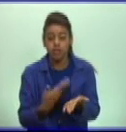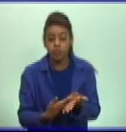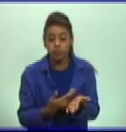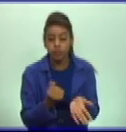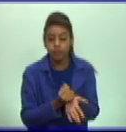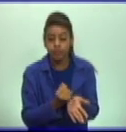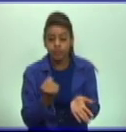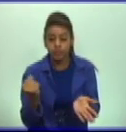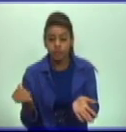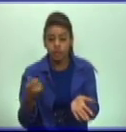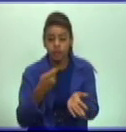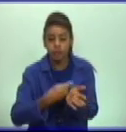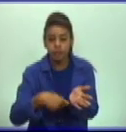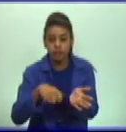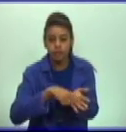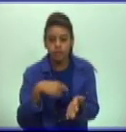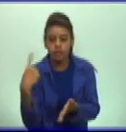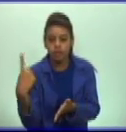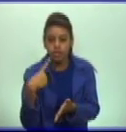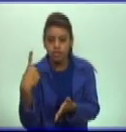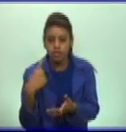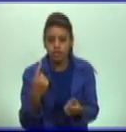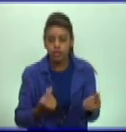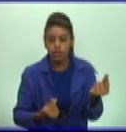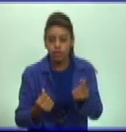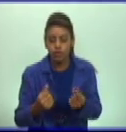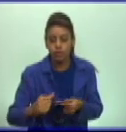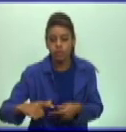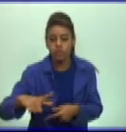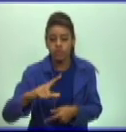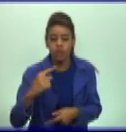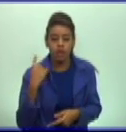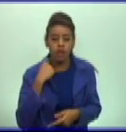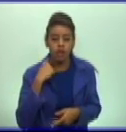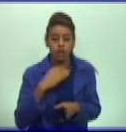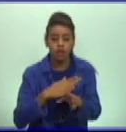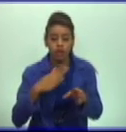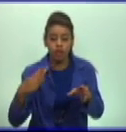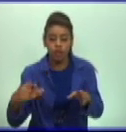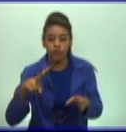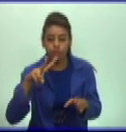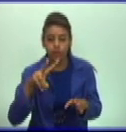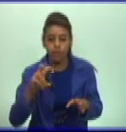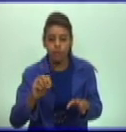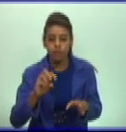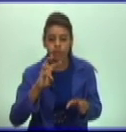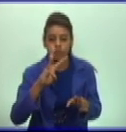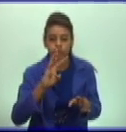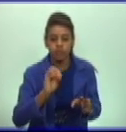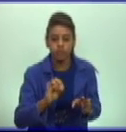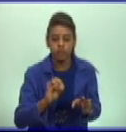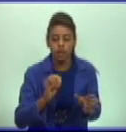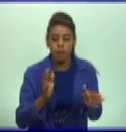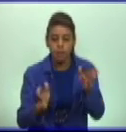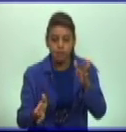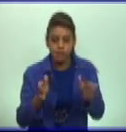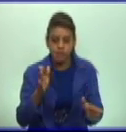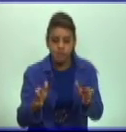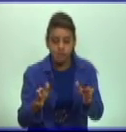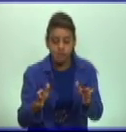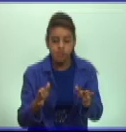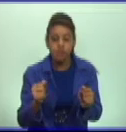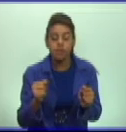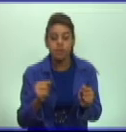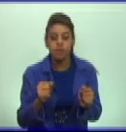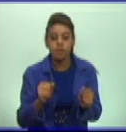Nacional Económico y Social hasta 2030 y los lineamientos de la política para el periodo